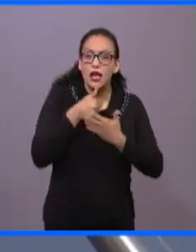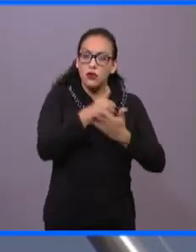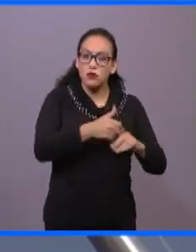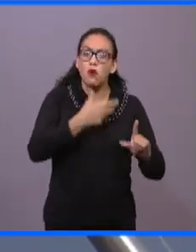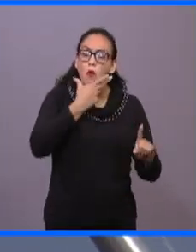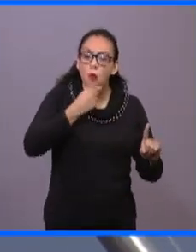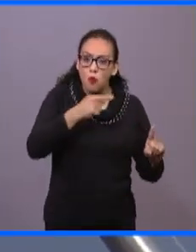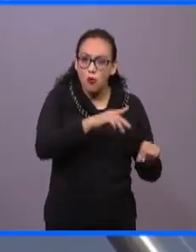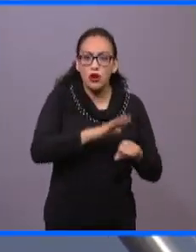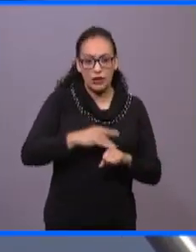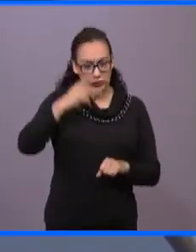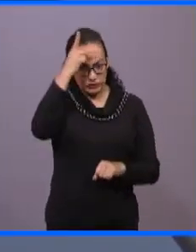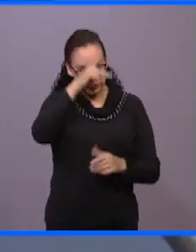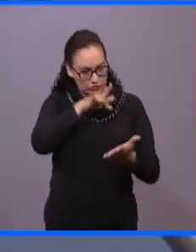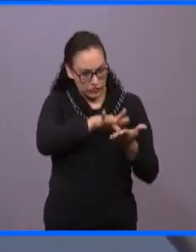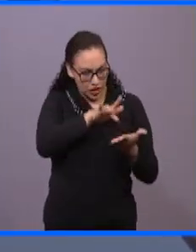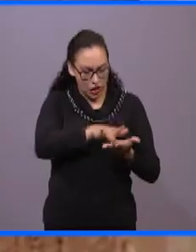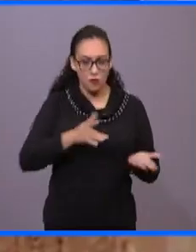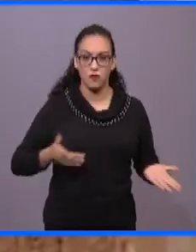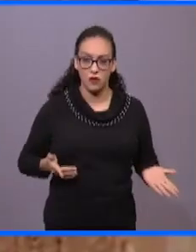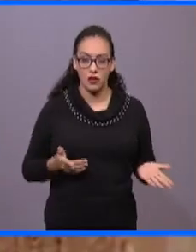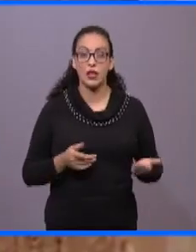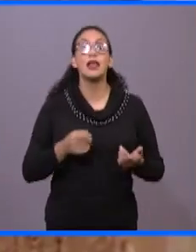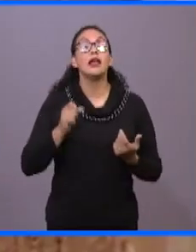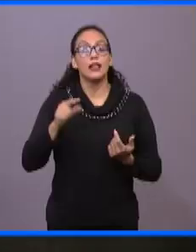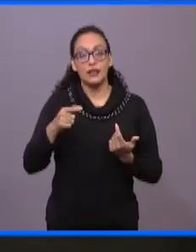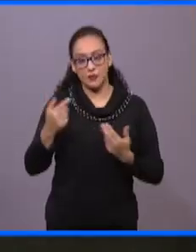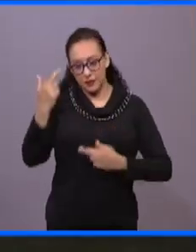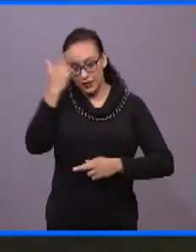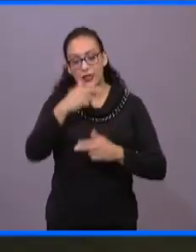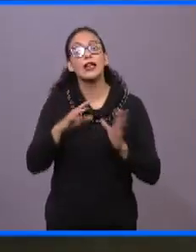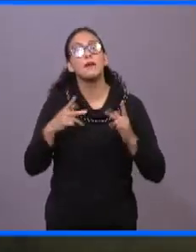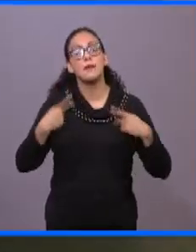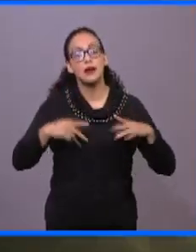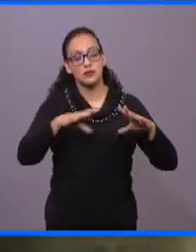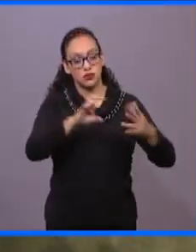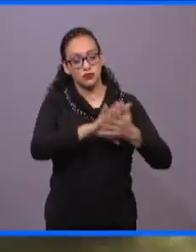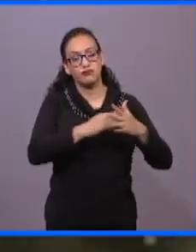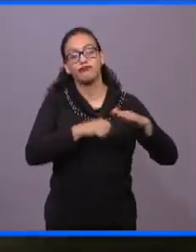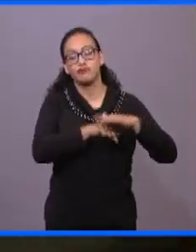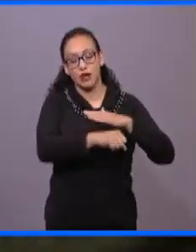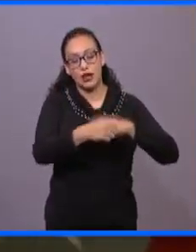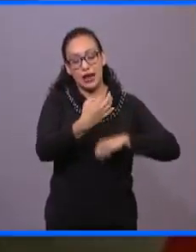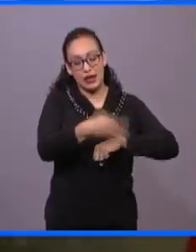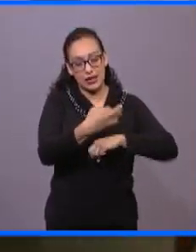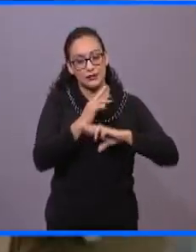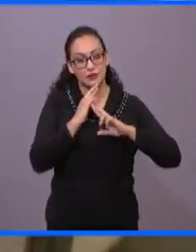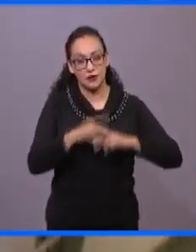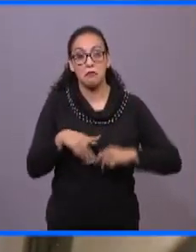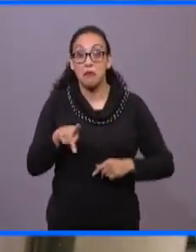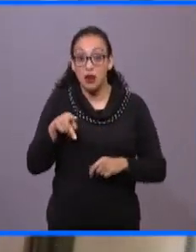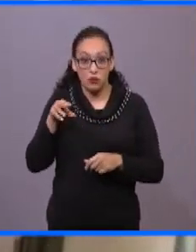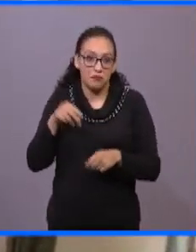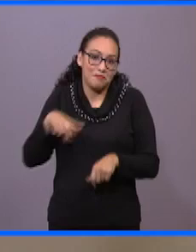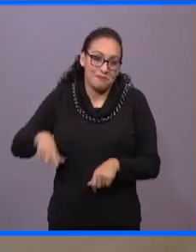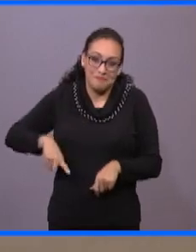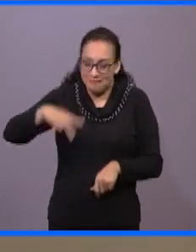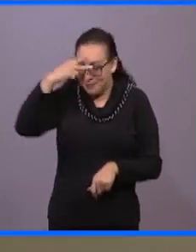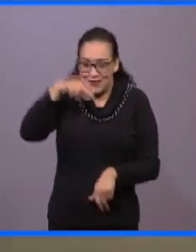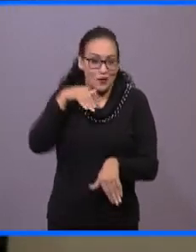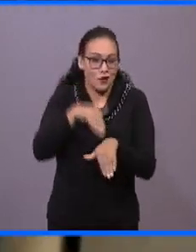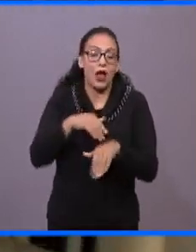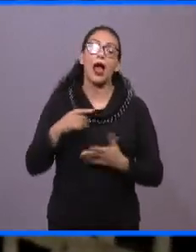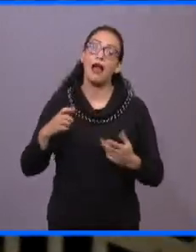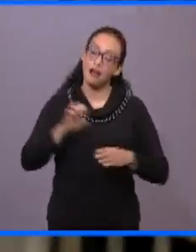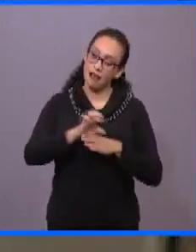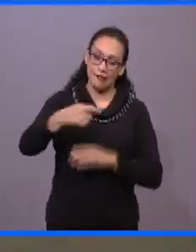psicológica adecuada e inmediata y considerara la sustitución de la prisión preventiva. Dado que esas medidas no han sido cumplidas, se promovió demanda